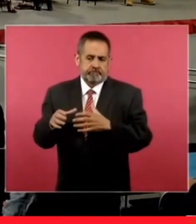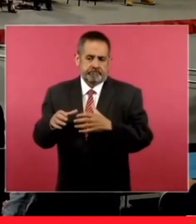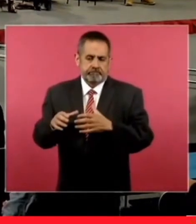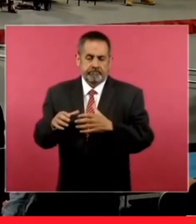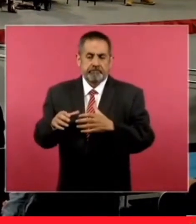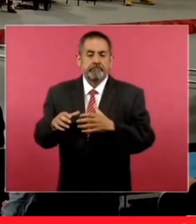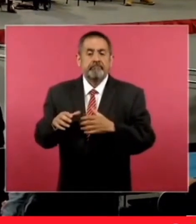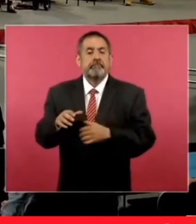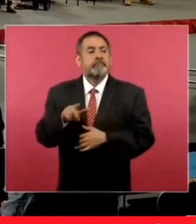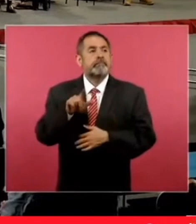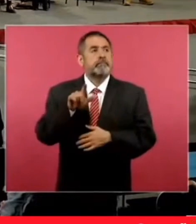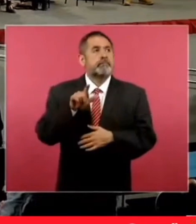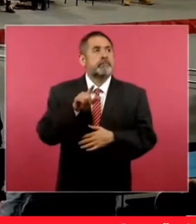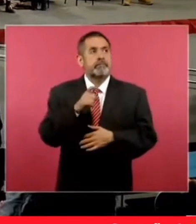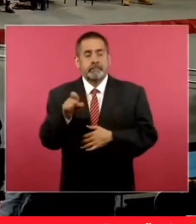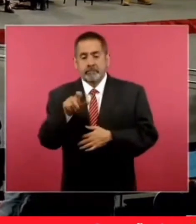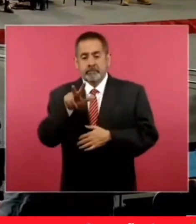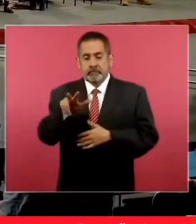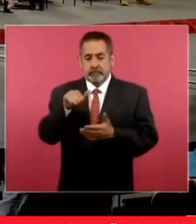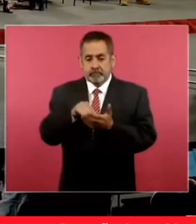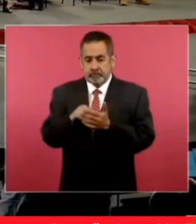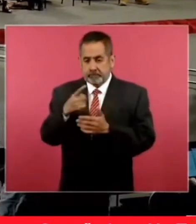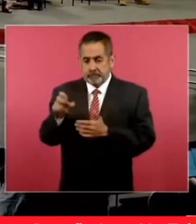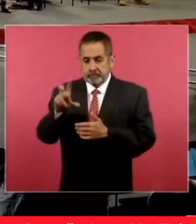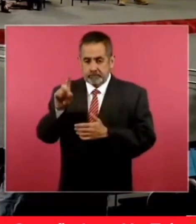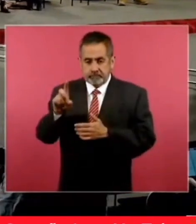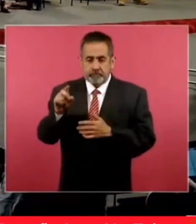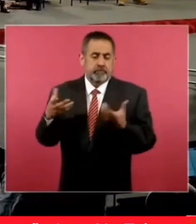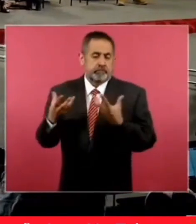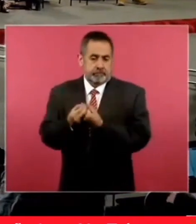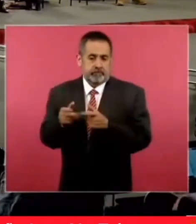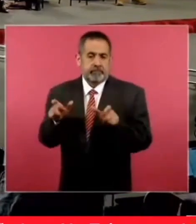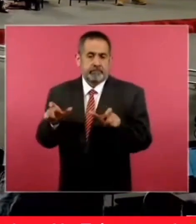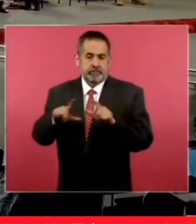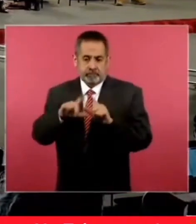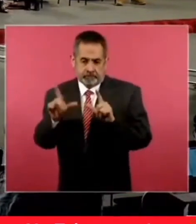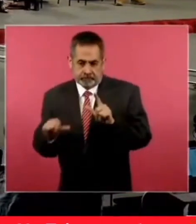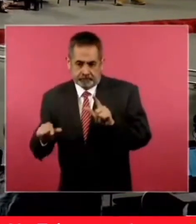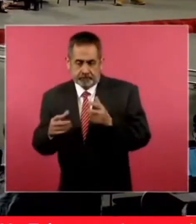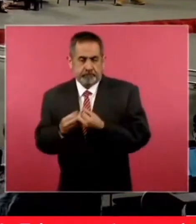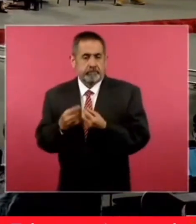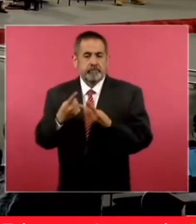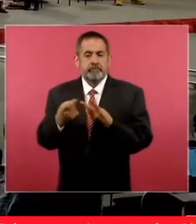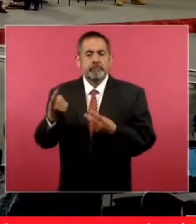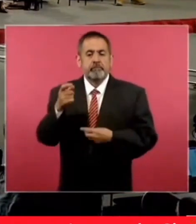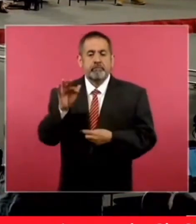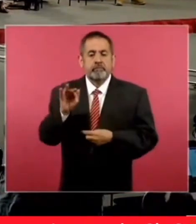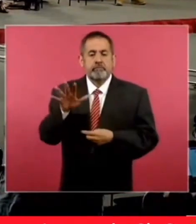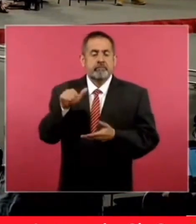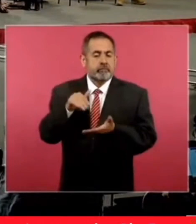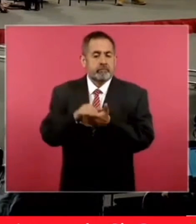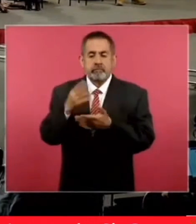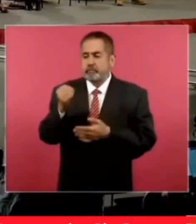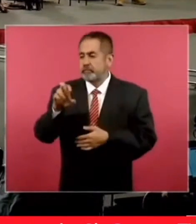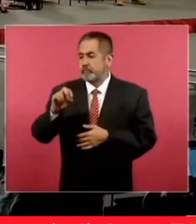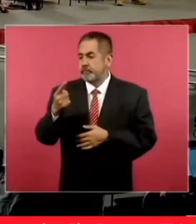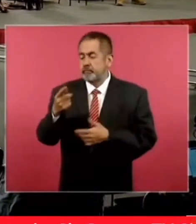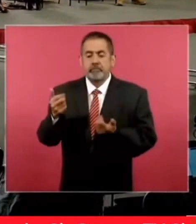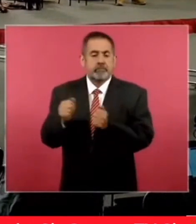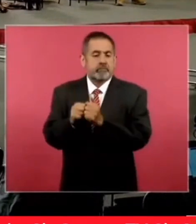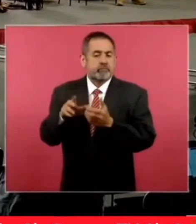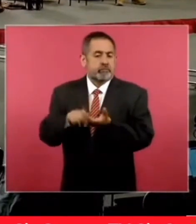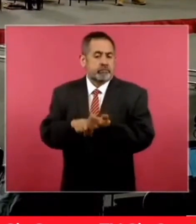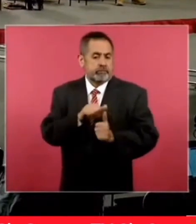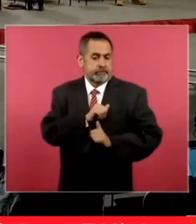dieciocho mil ciento treinta de la guardia nacional y ciento cuarenta y cinco mil novecientos treinta y uno de las fuerzas